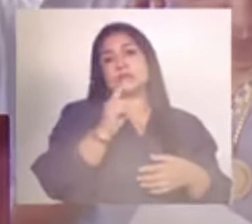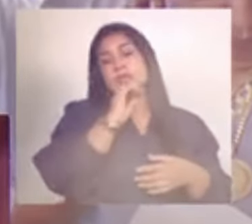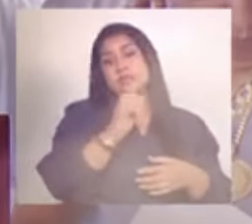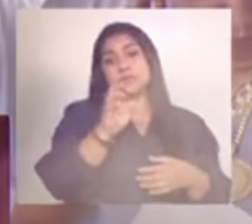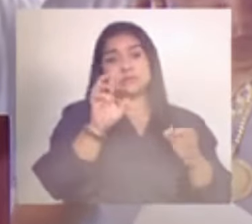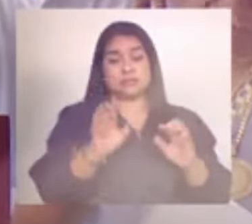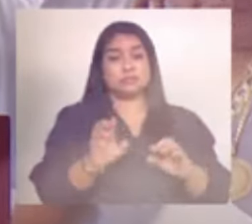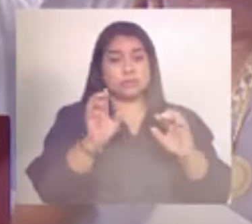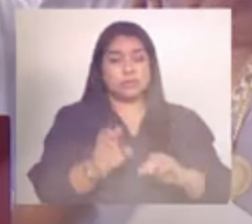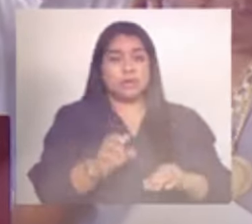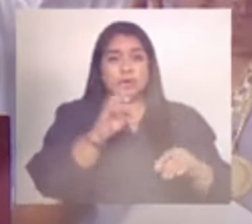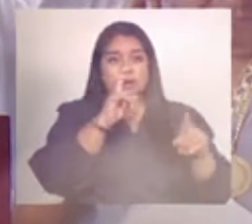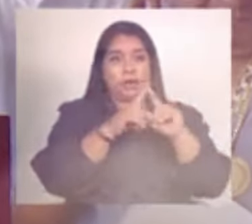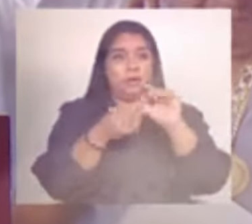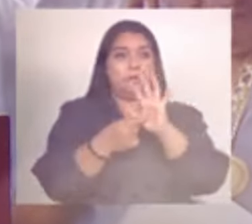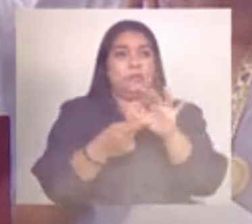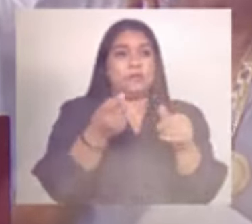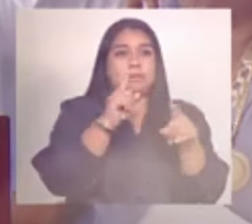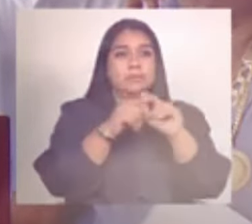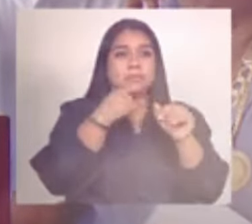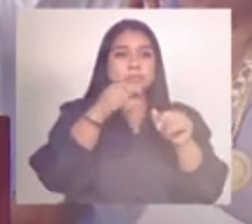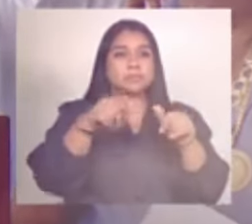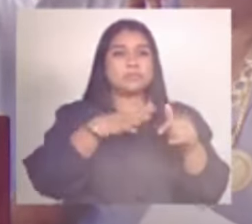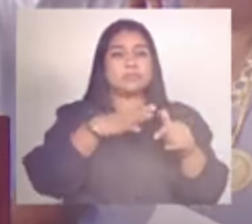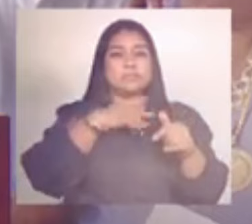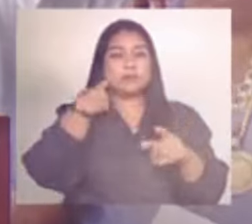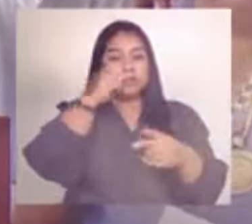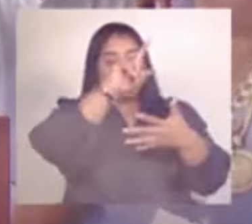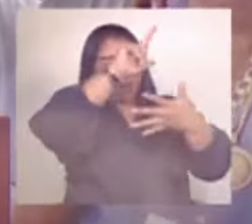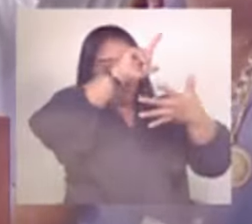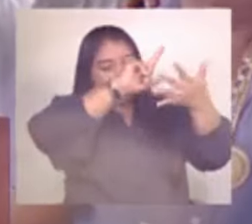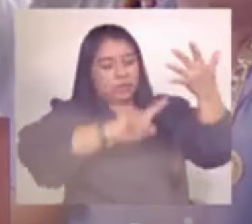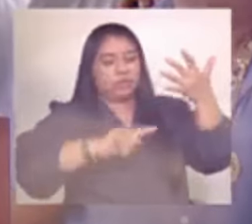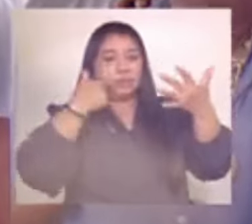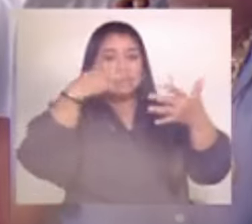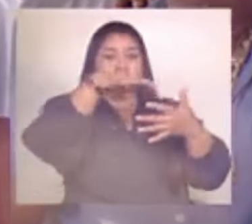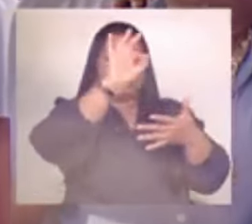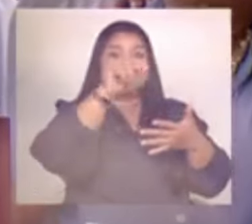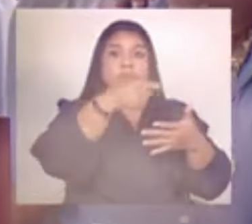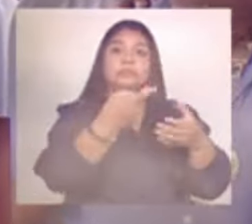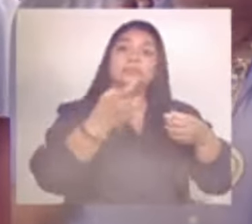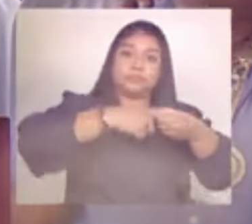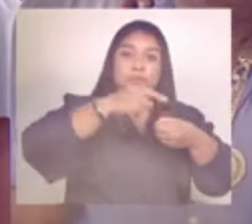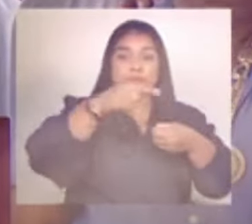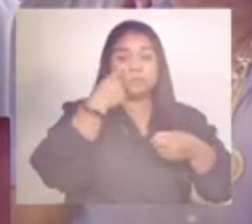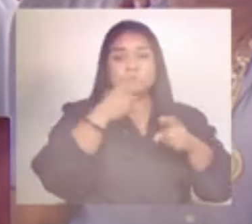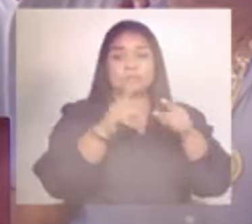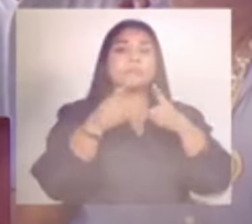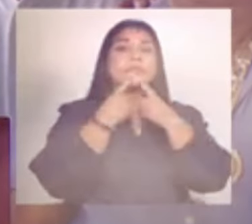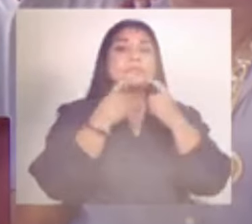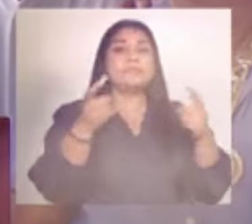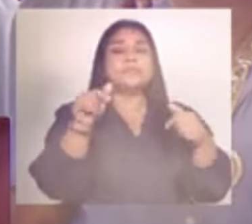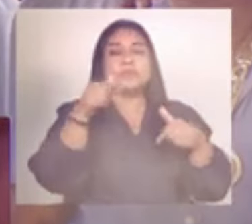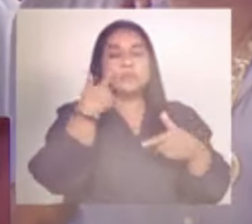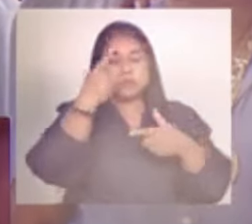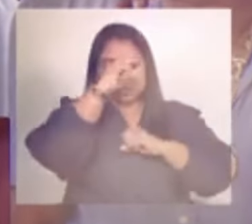fue identificada, está en la lista de gente que aplicó. Se hizo un trabajo